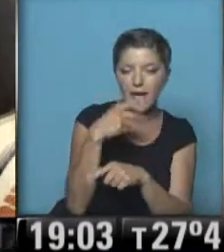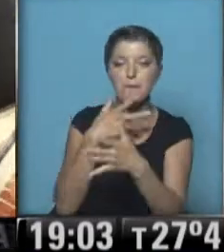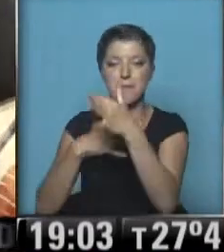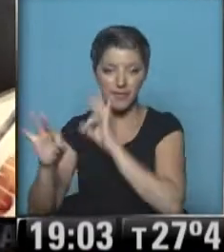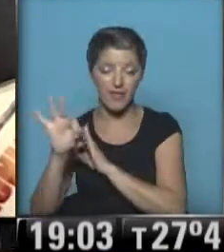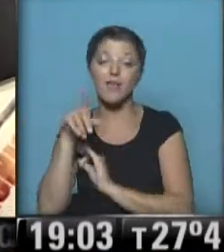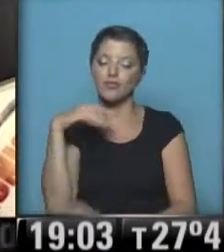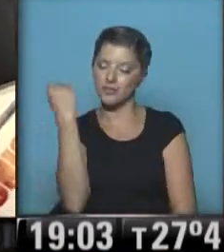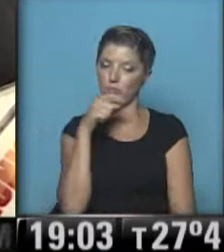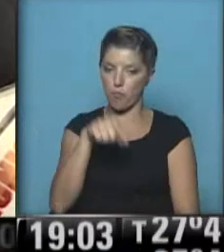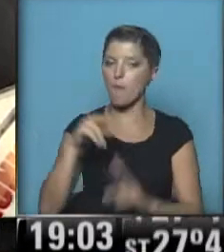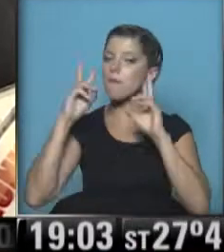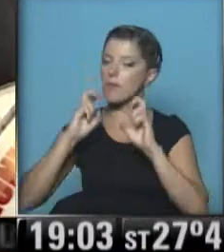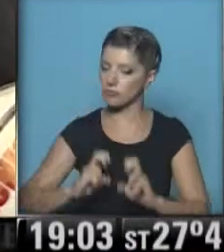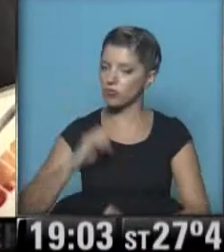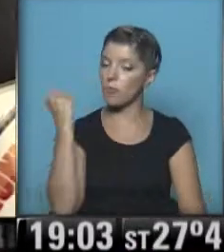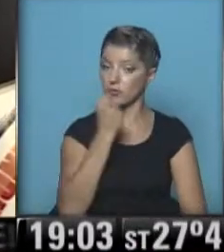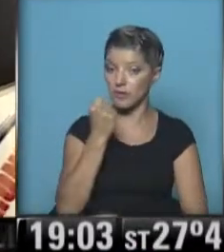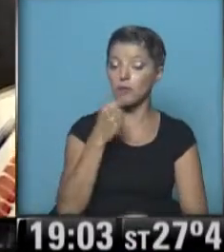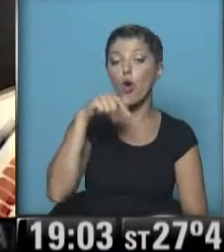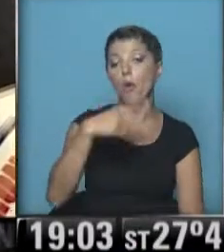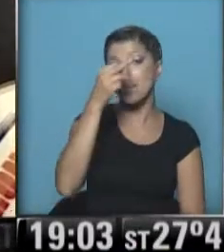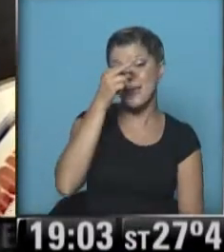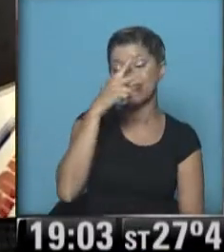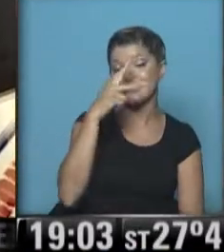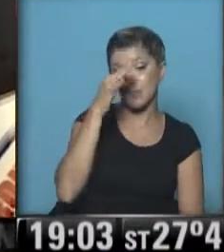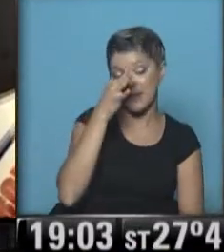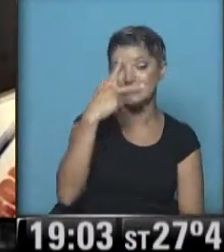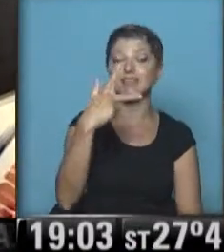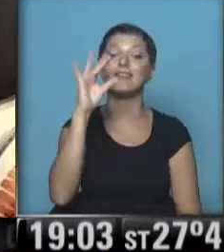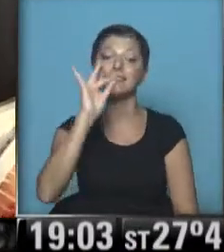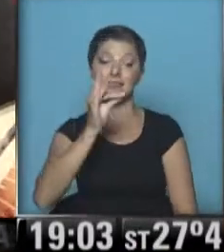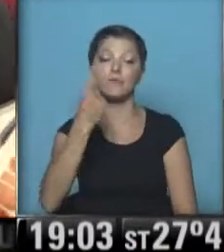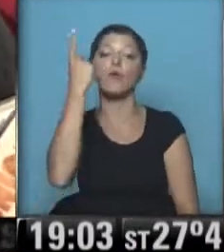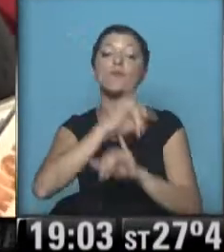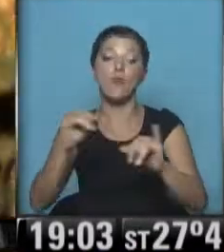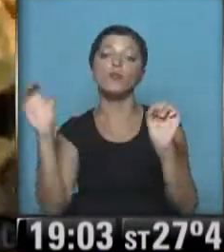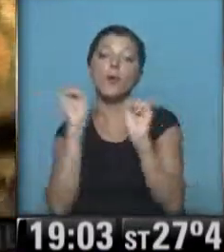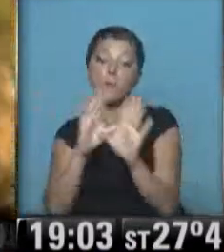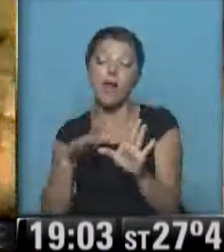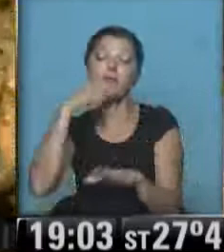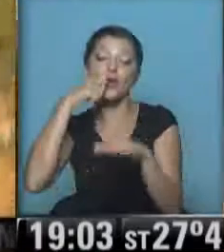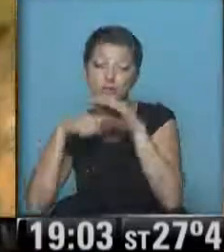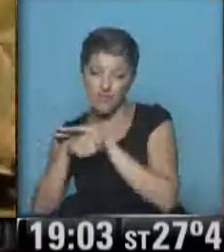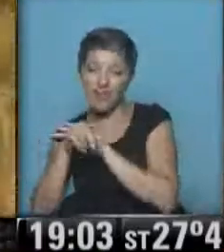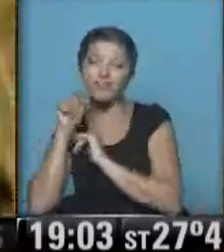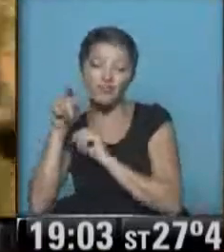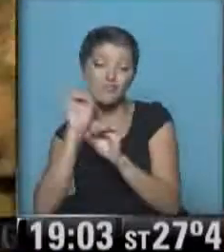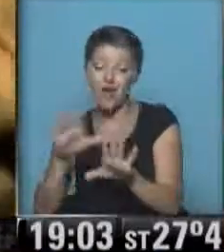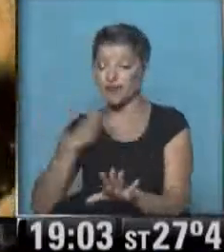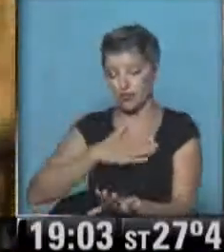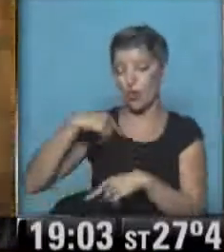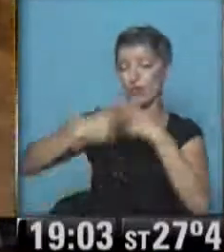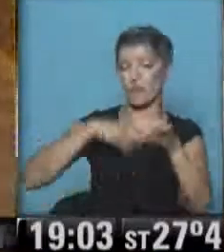muy importante investigación, 23 de diciembre. Tenemos una mala noticia para los narcotraficantes, nosotros seguimos trabajando Navidad, Año